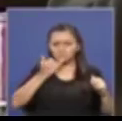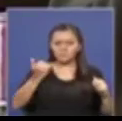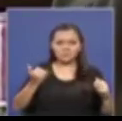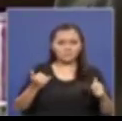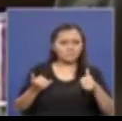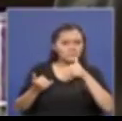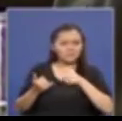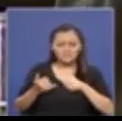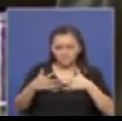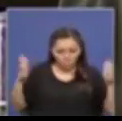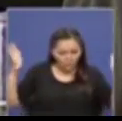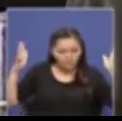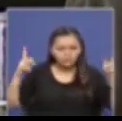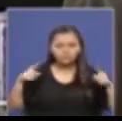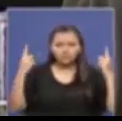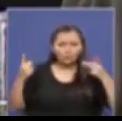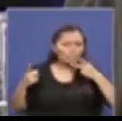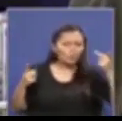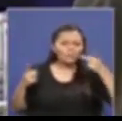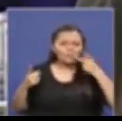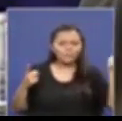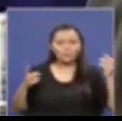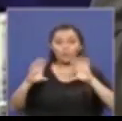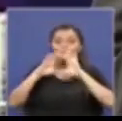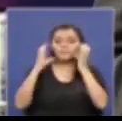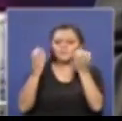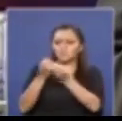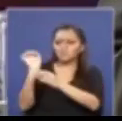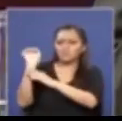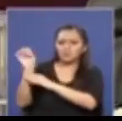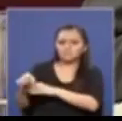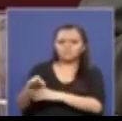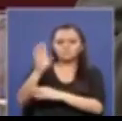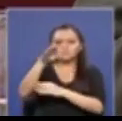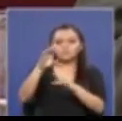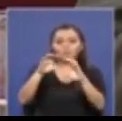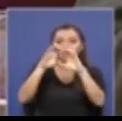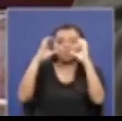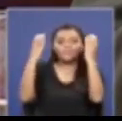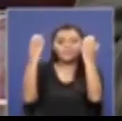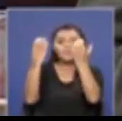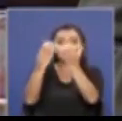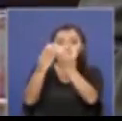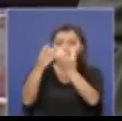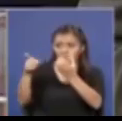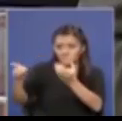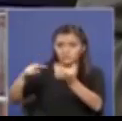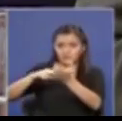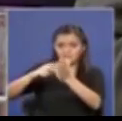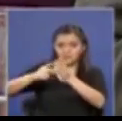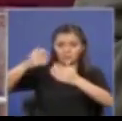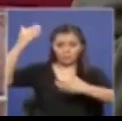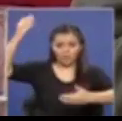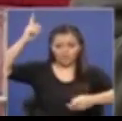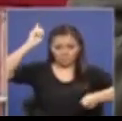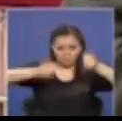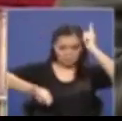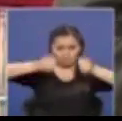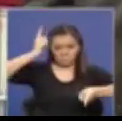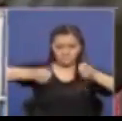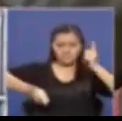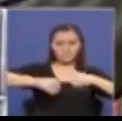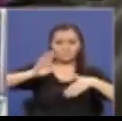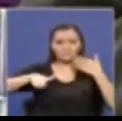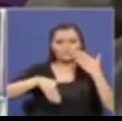sector privado en el comité. El comité es el hacedor de política. ¿Cómo puede estar en un comité hacedor de